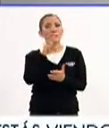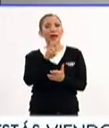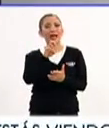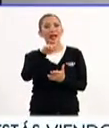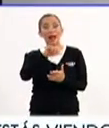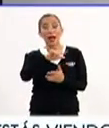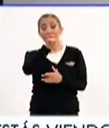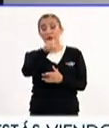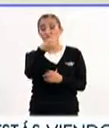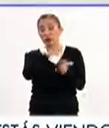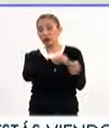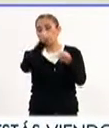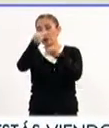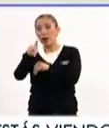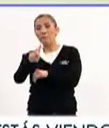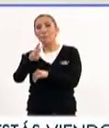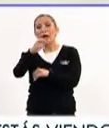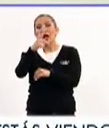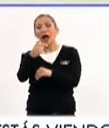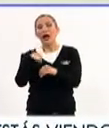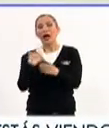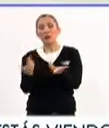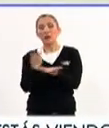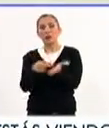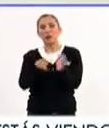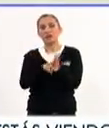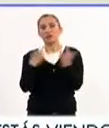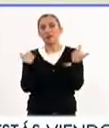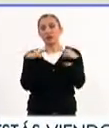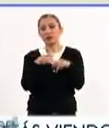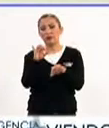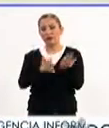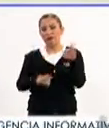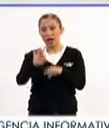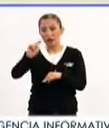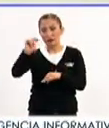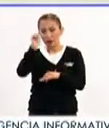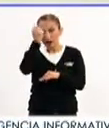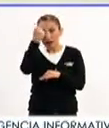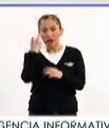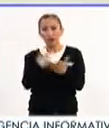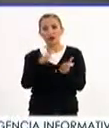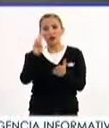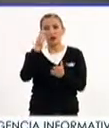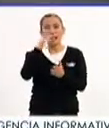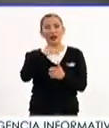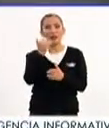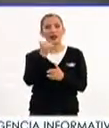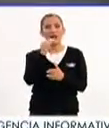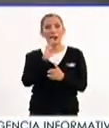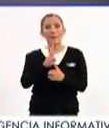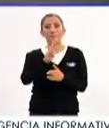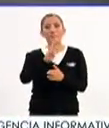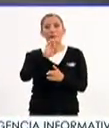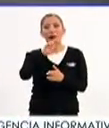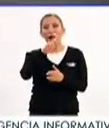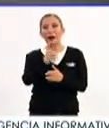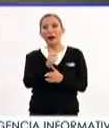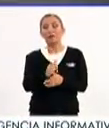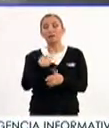años después, se mudó a Praga, donde obtuvo la plaza de catedrático de física teórica en la Universidad Alemana de Praga.